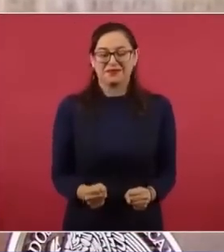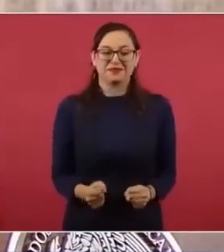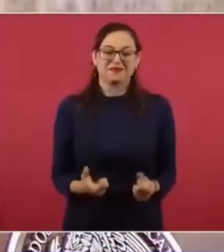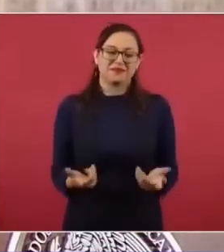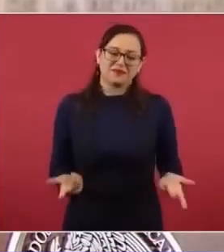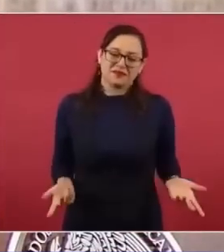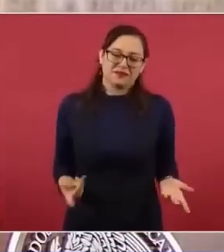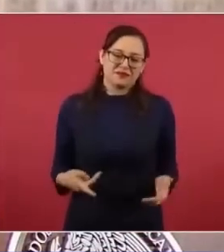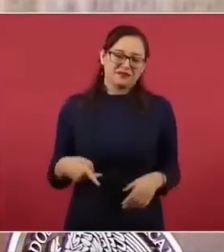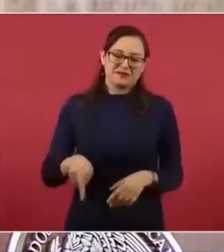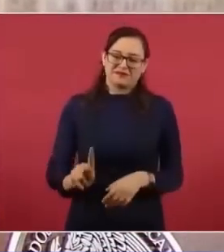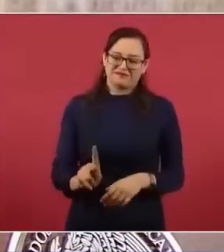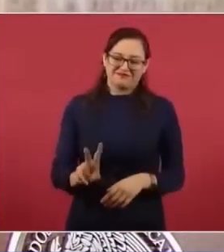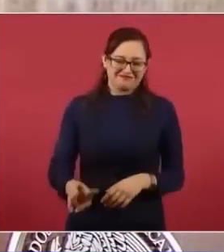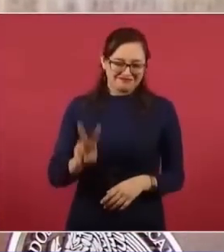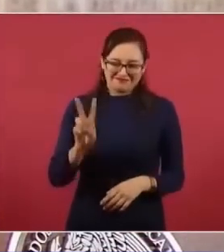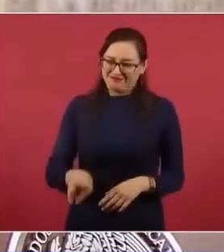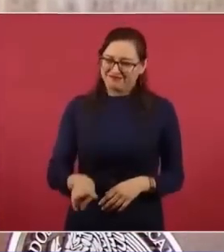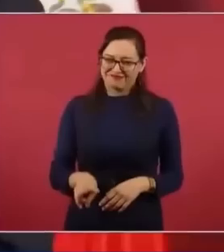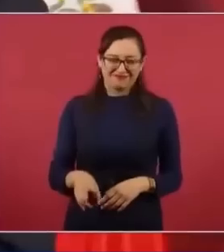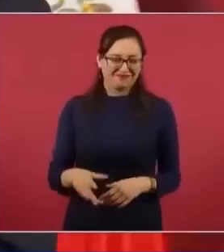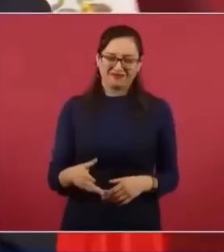porque cuánto los ayudó Peña.